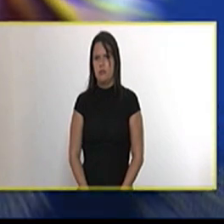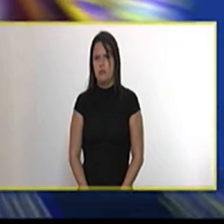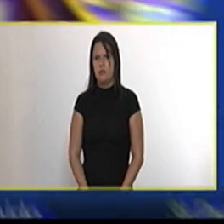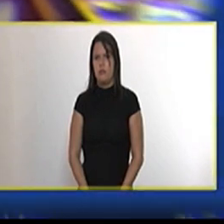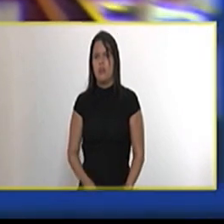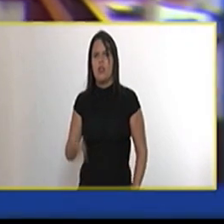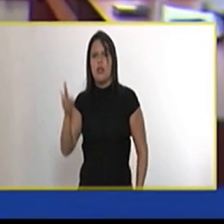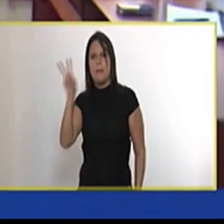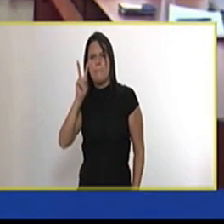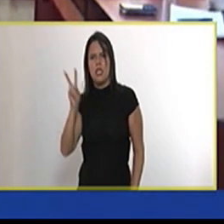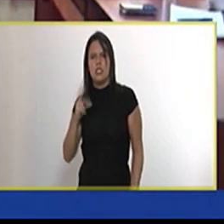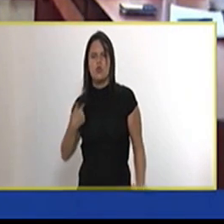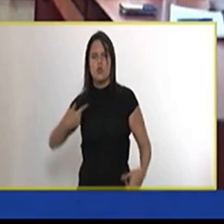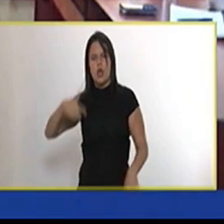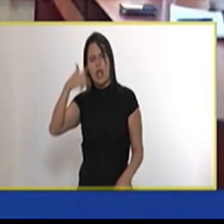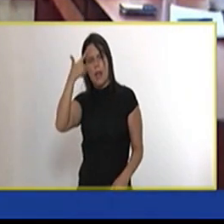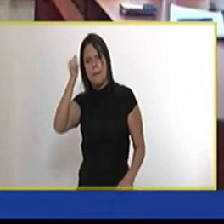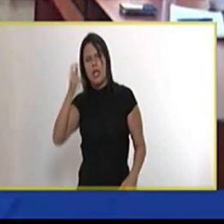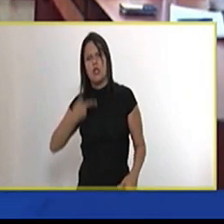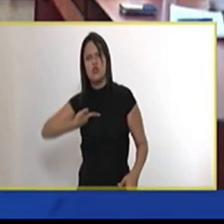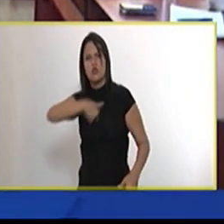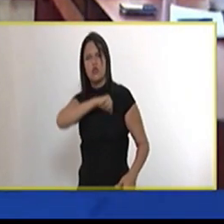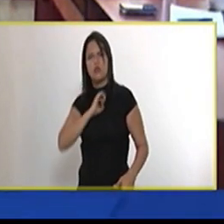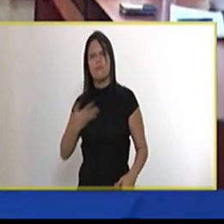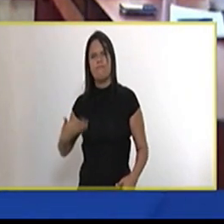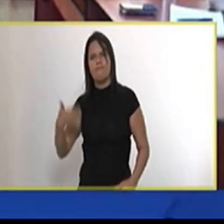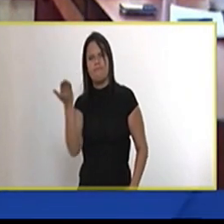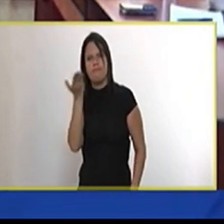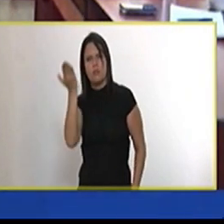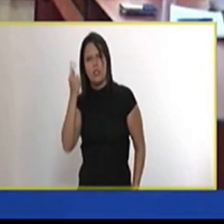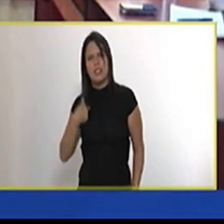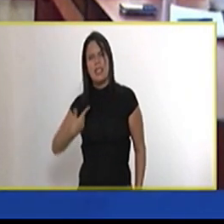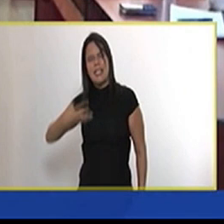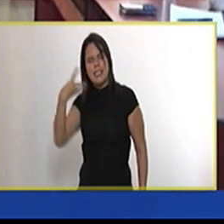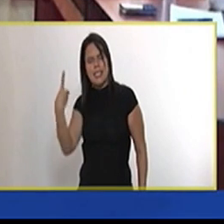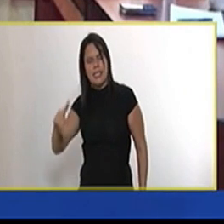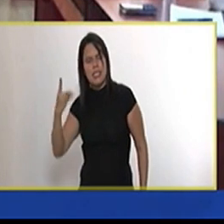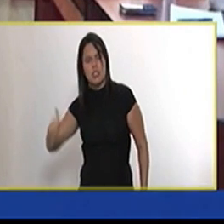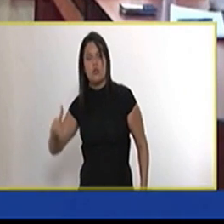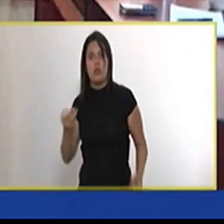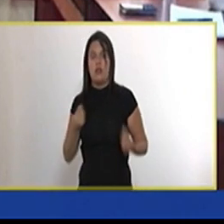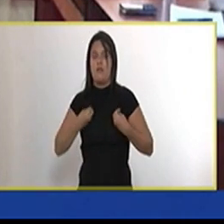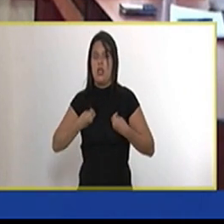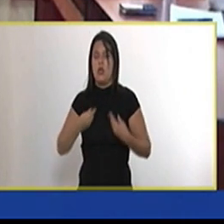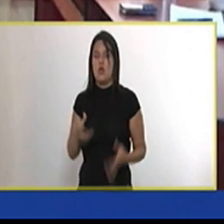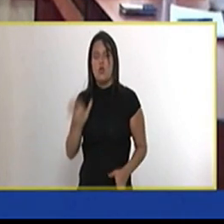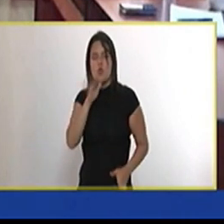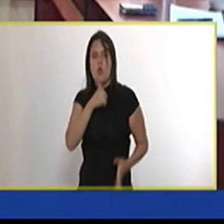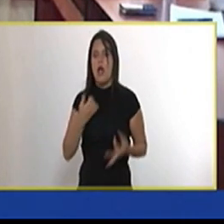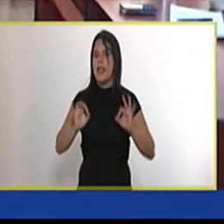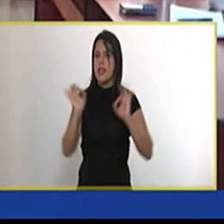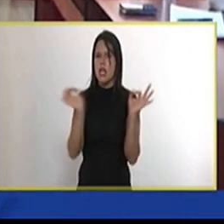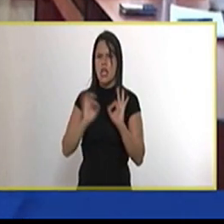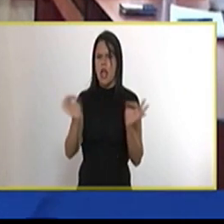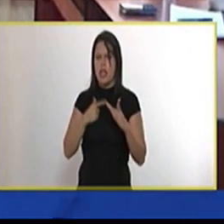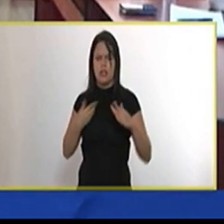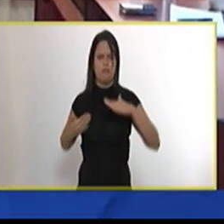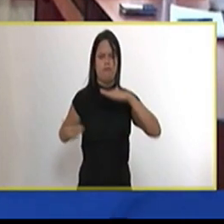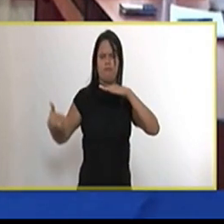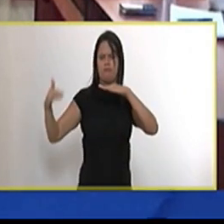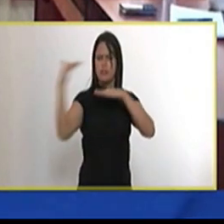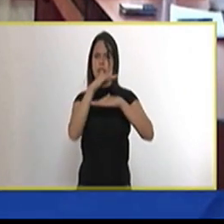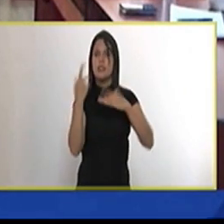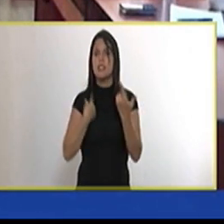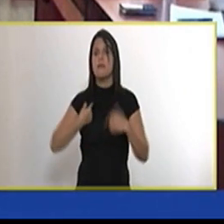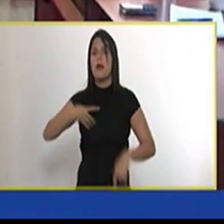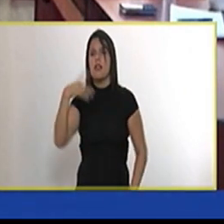En Venezuela, para nosotros es fundamental el derecho a la vida. No hay nada que esté por encima del